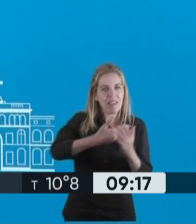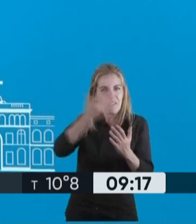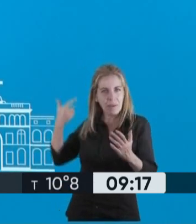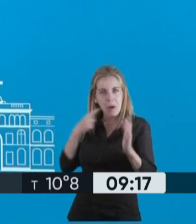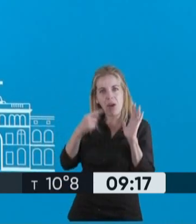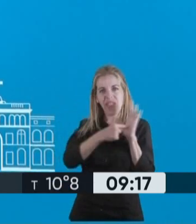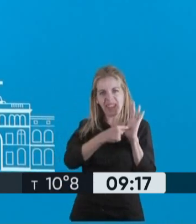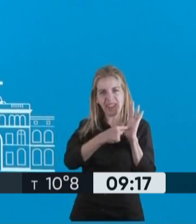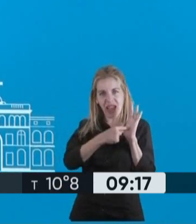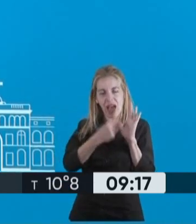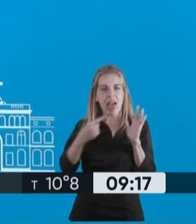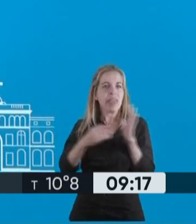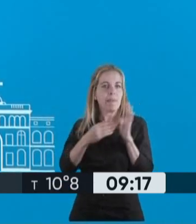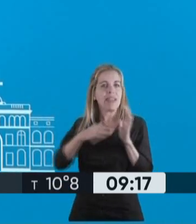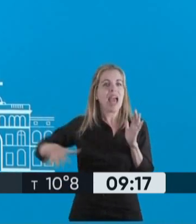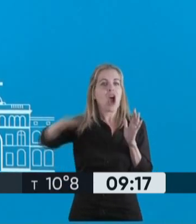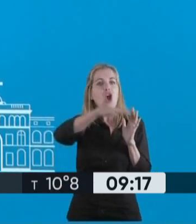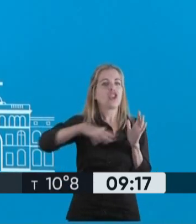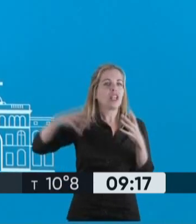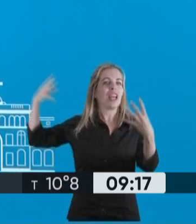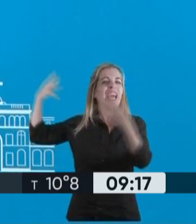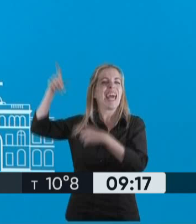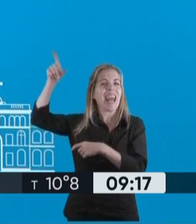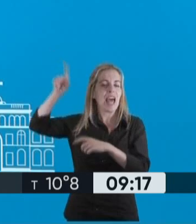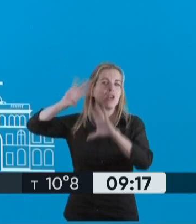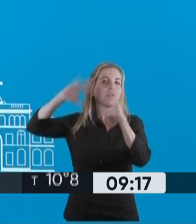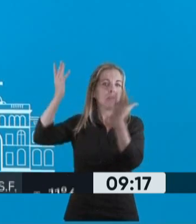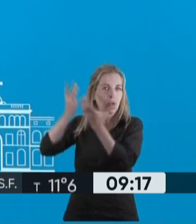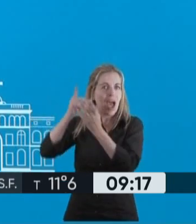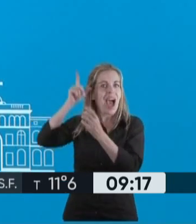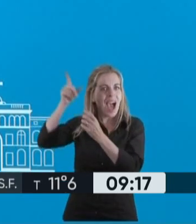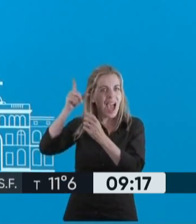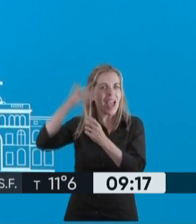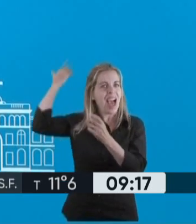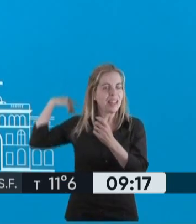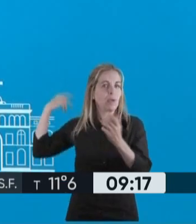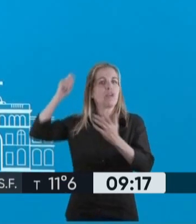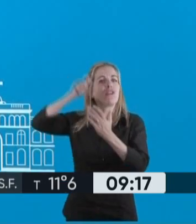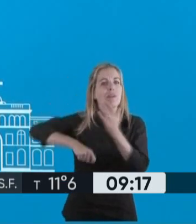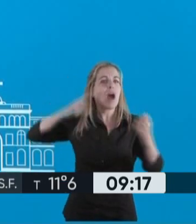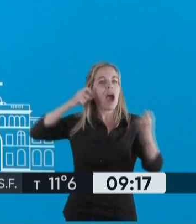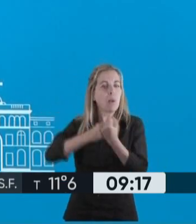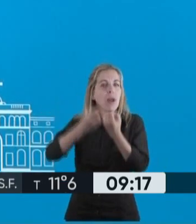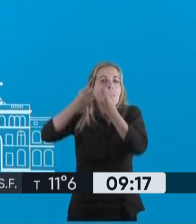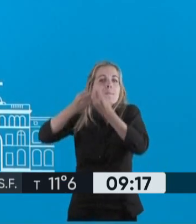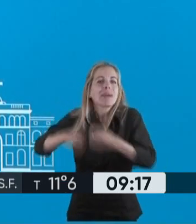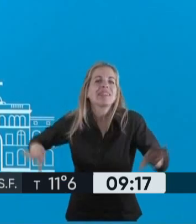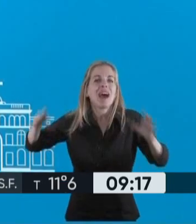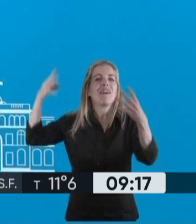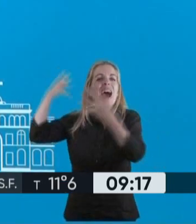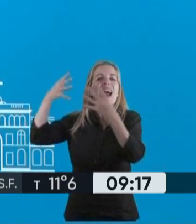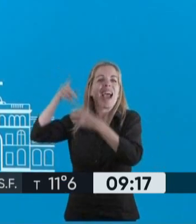tener en cuenta el contexto internacional. Ustedes recuerdan que en el momento en que se llegó al acuerdo empezaba la guerra de Ucrania, que nadie sabía cuánto iba a durar